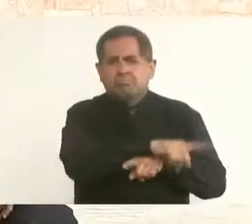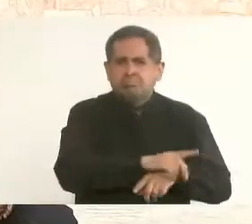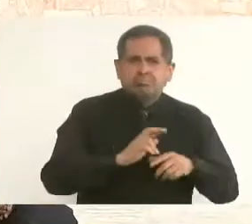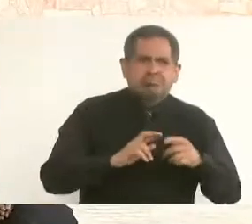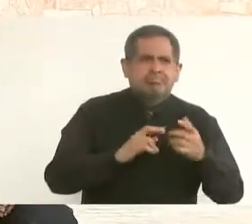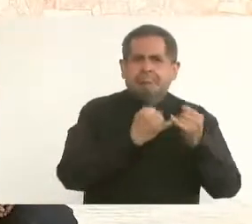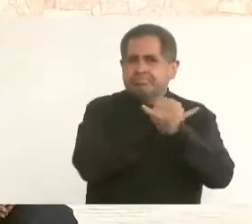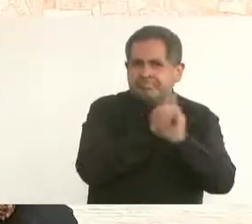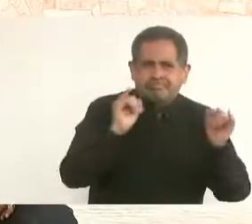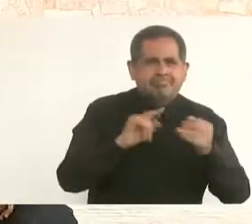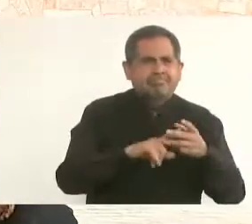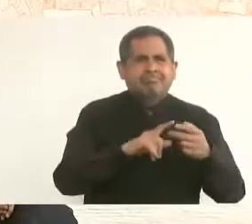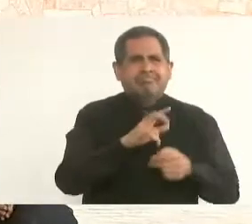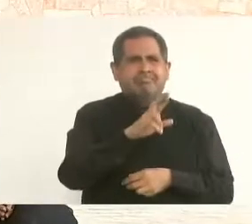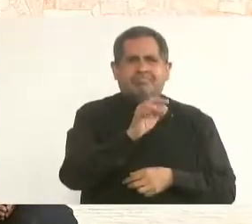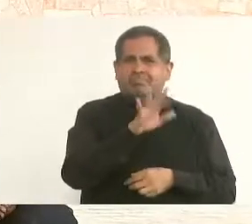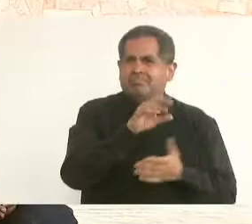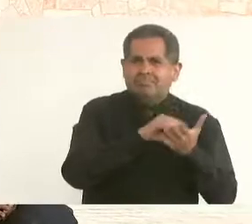la revolución.